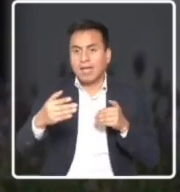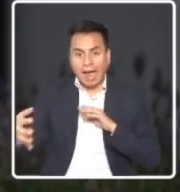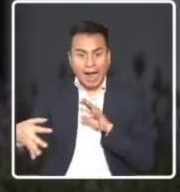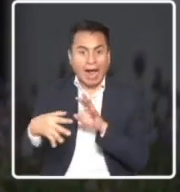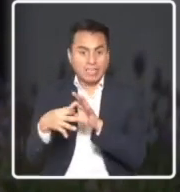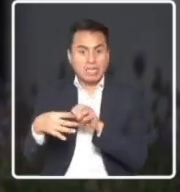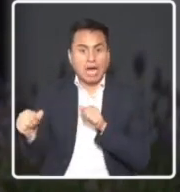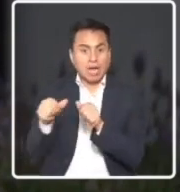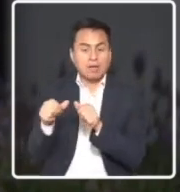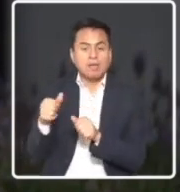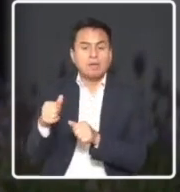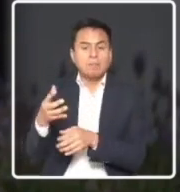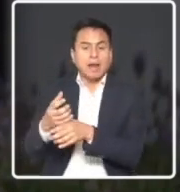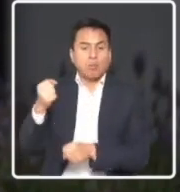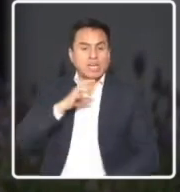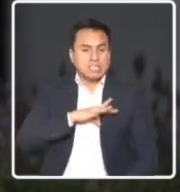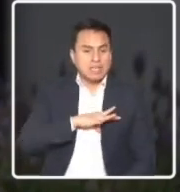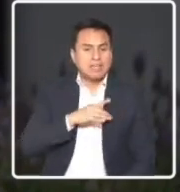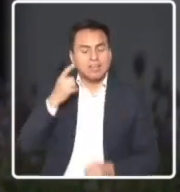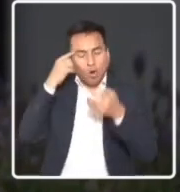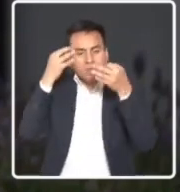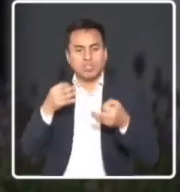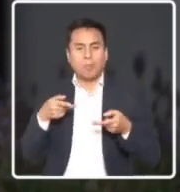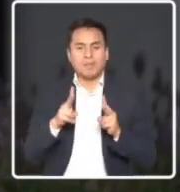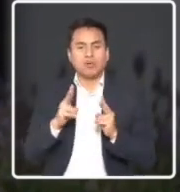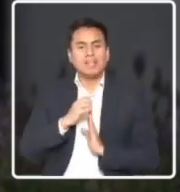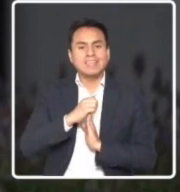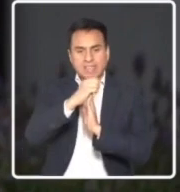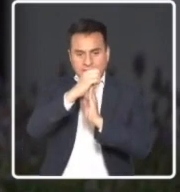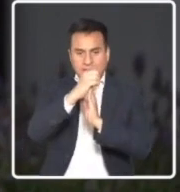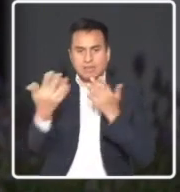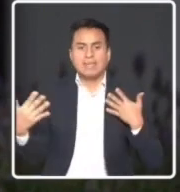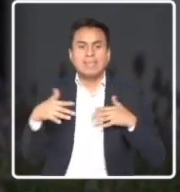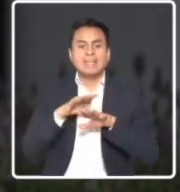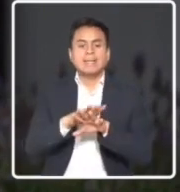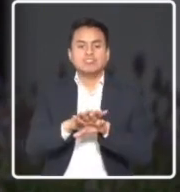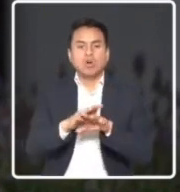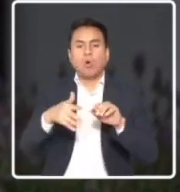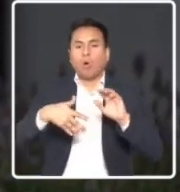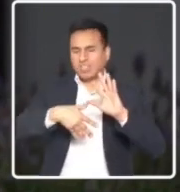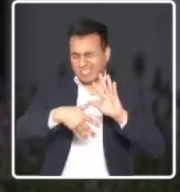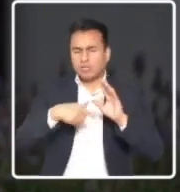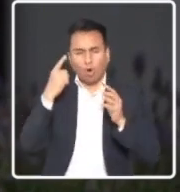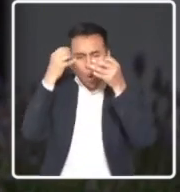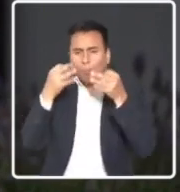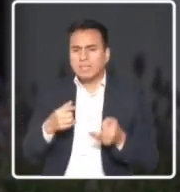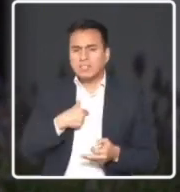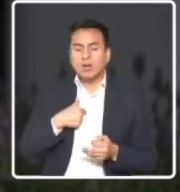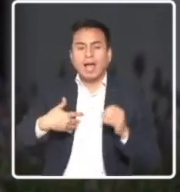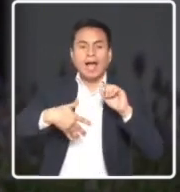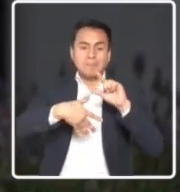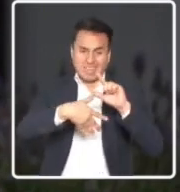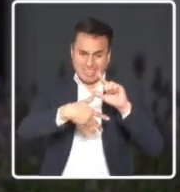acercar a Paraguay y a Chile, sino que estoy convencido que nos va a permitir liderar esta integración continental. Estoy convencido que